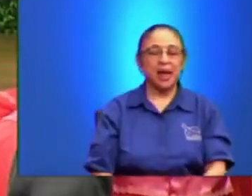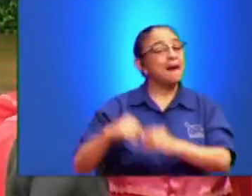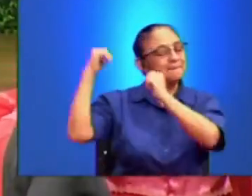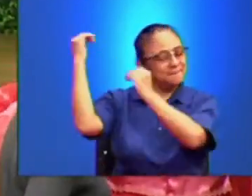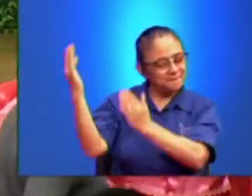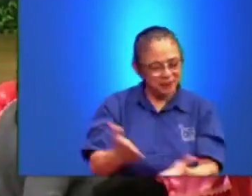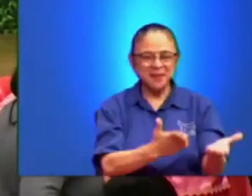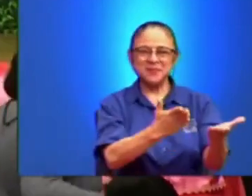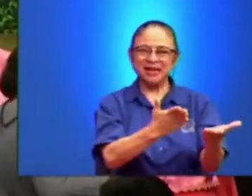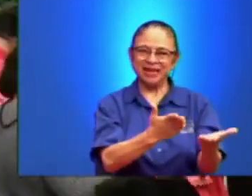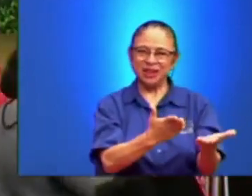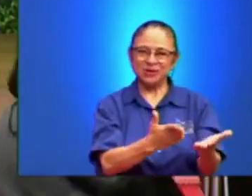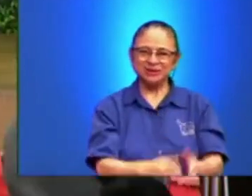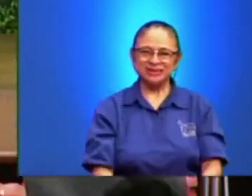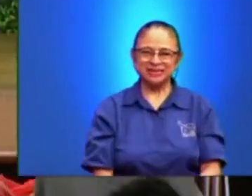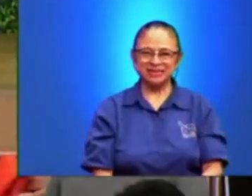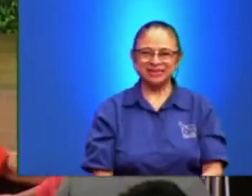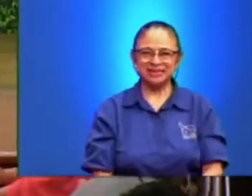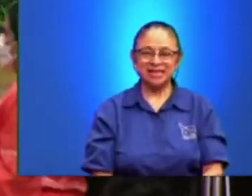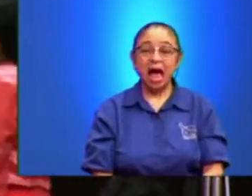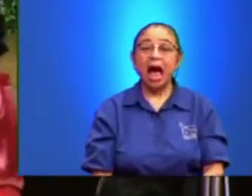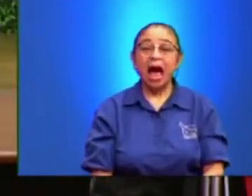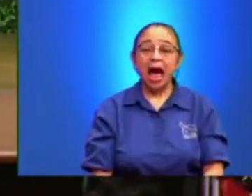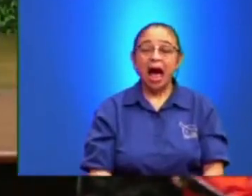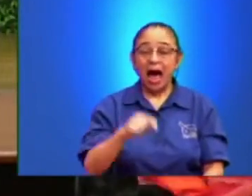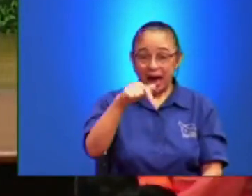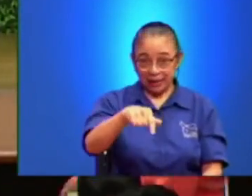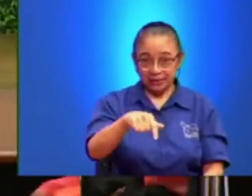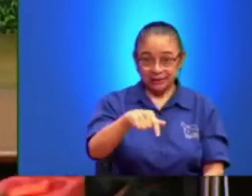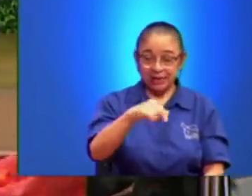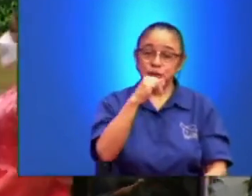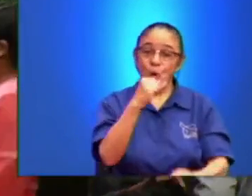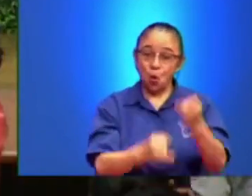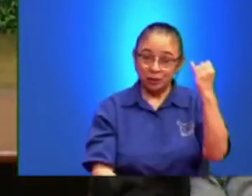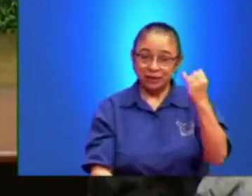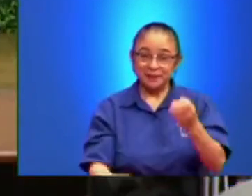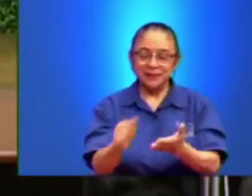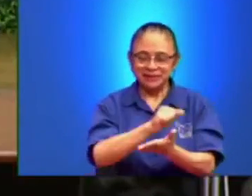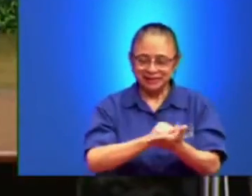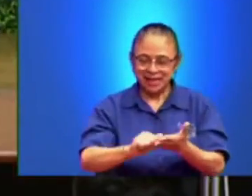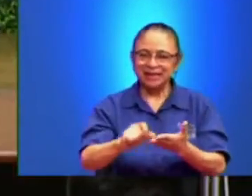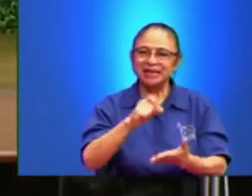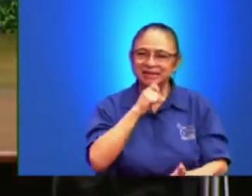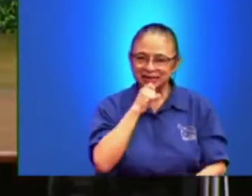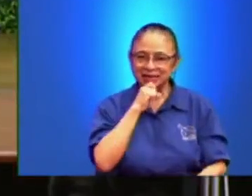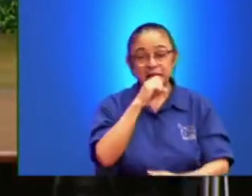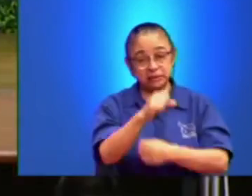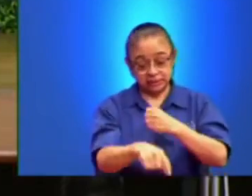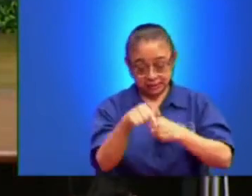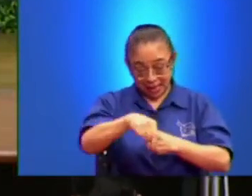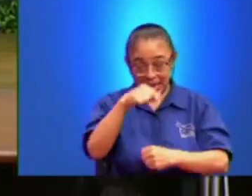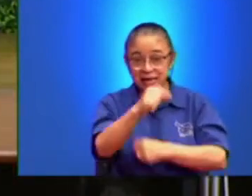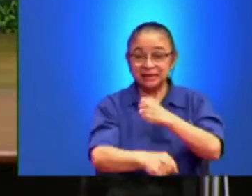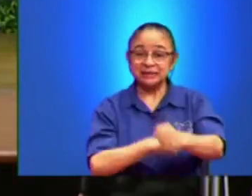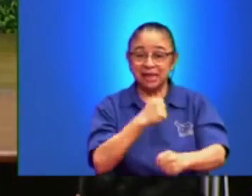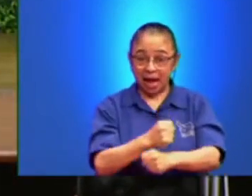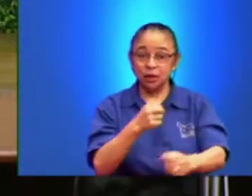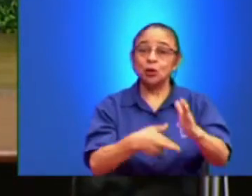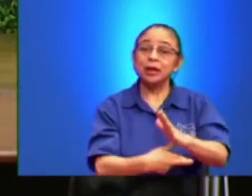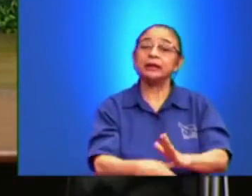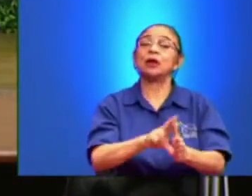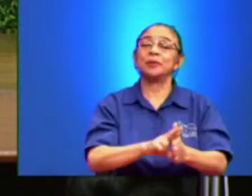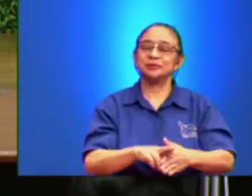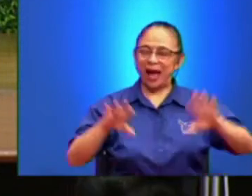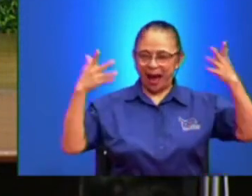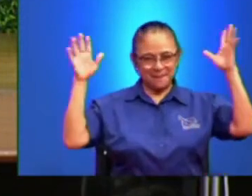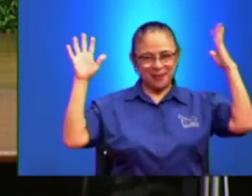bienvenidos a las últimas santas cenas del año de la recuperación del